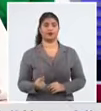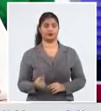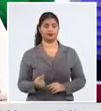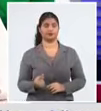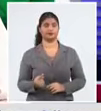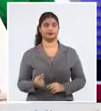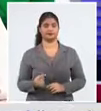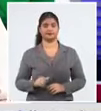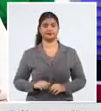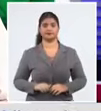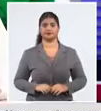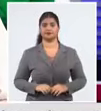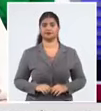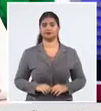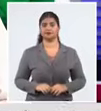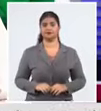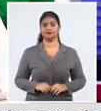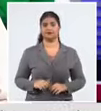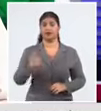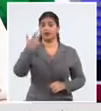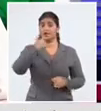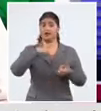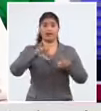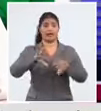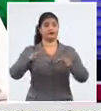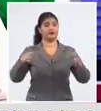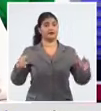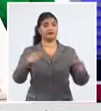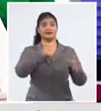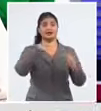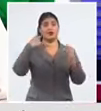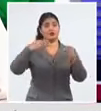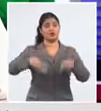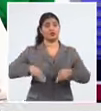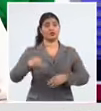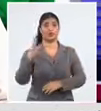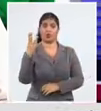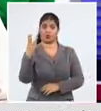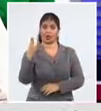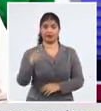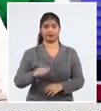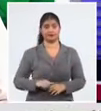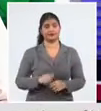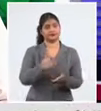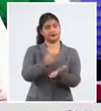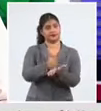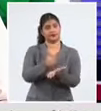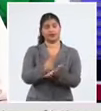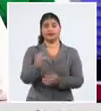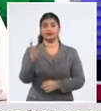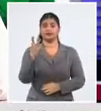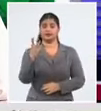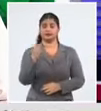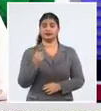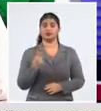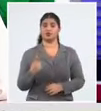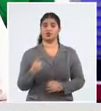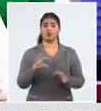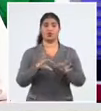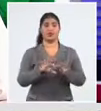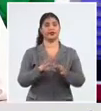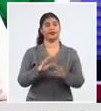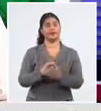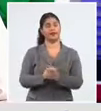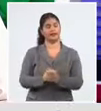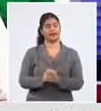municipios. En Artemisa, los 4 fallecidos, 3 del municipio de Artemisa y 1 de Guira de Merena.